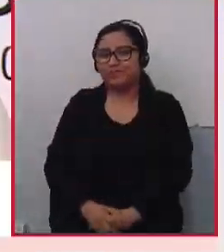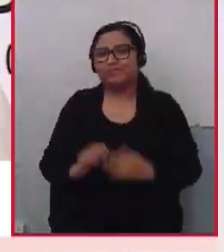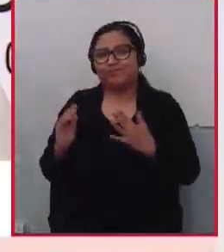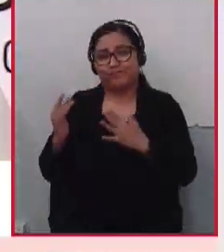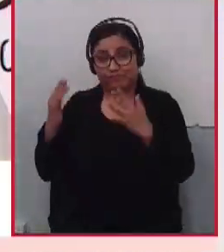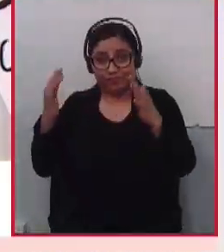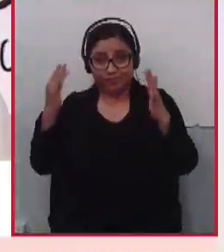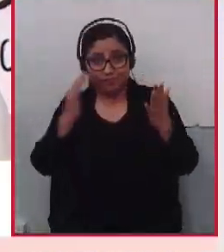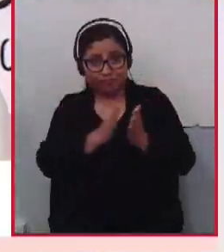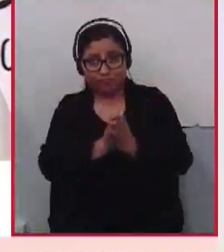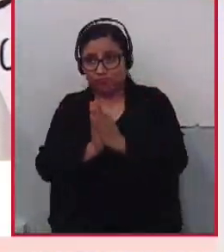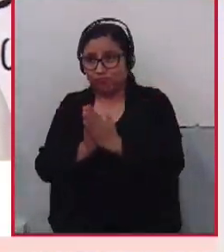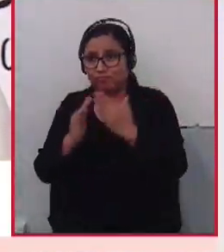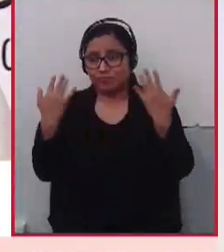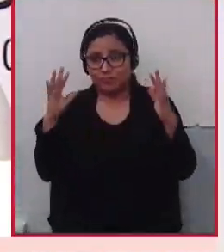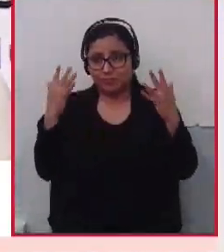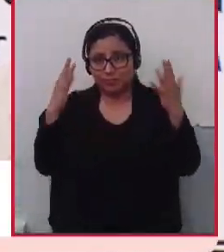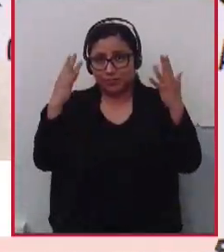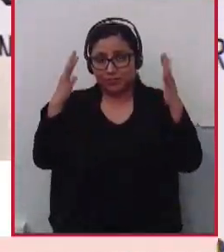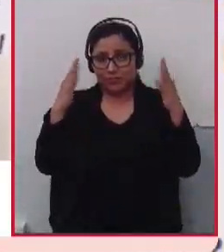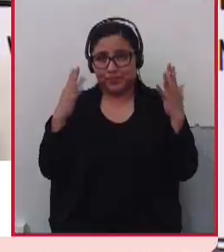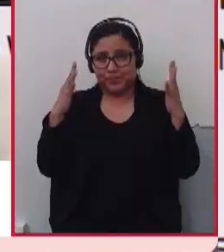Un aplauso, por favor.